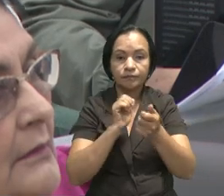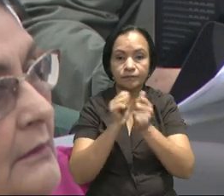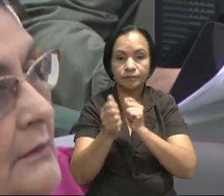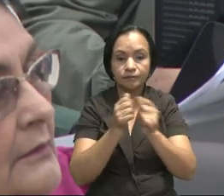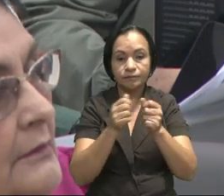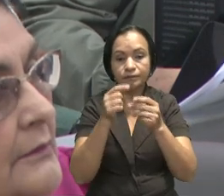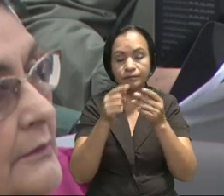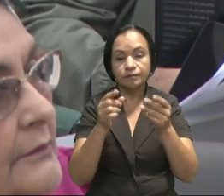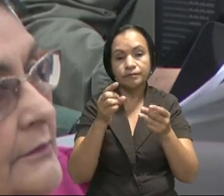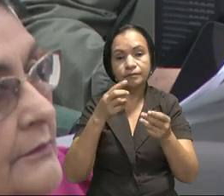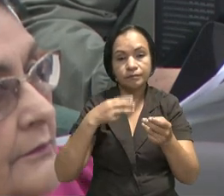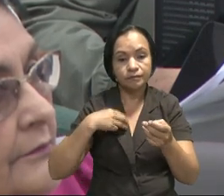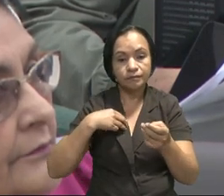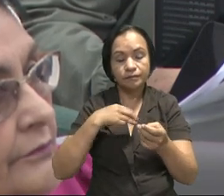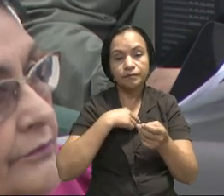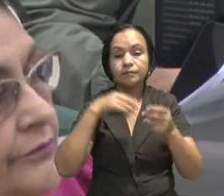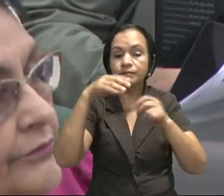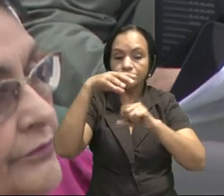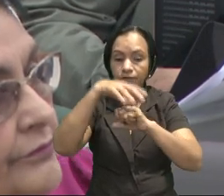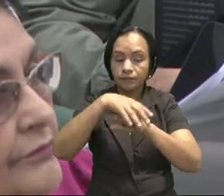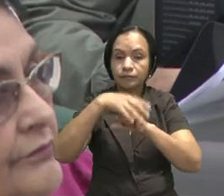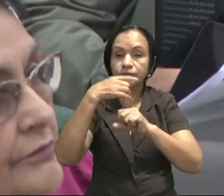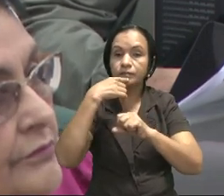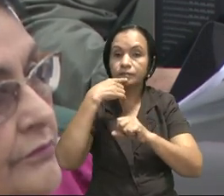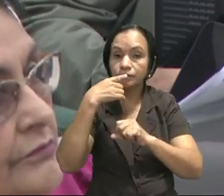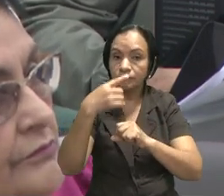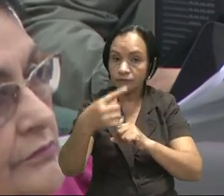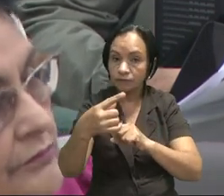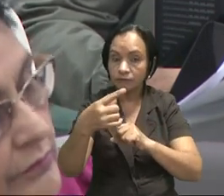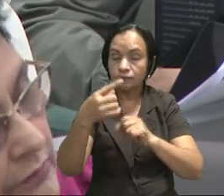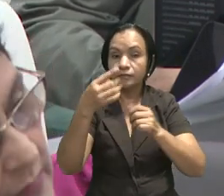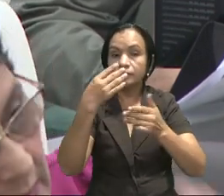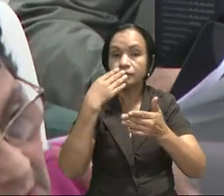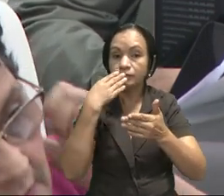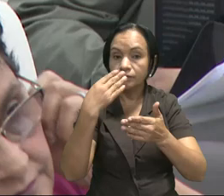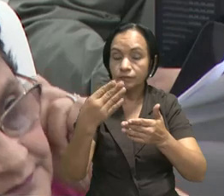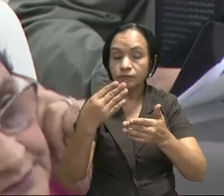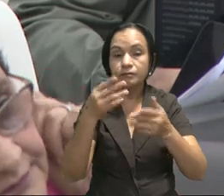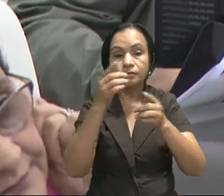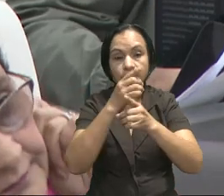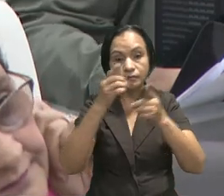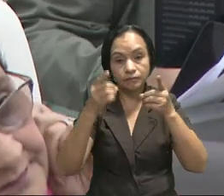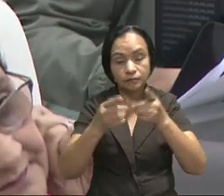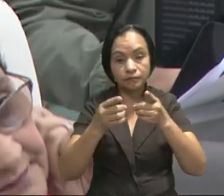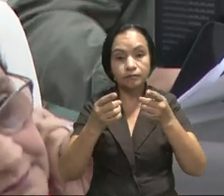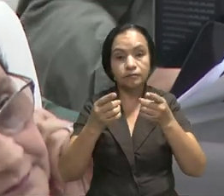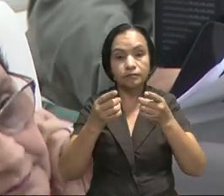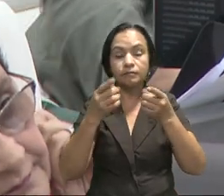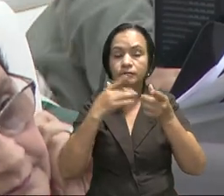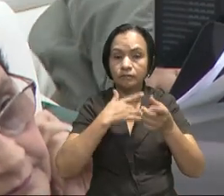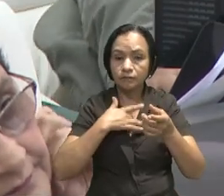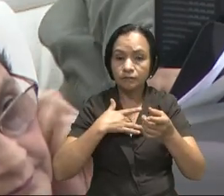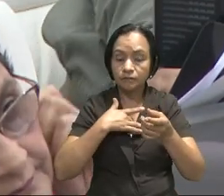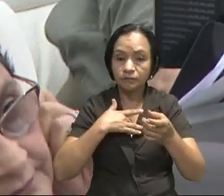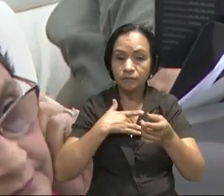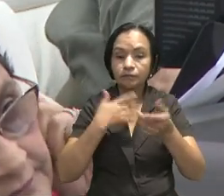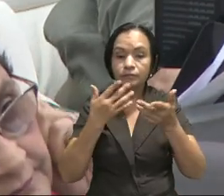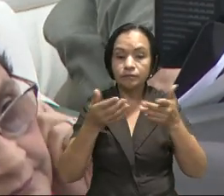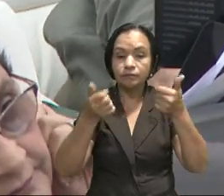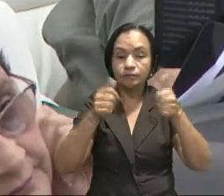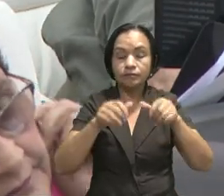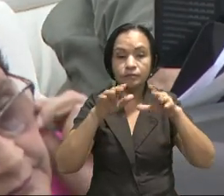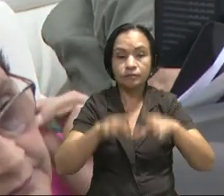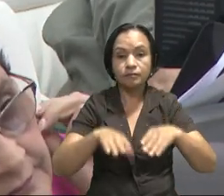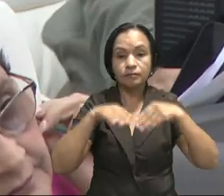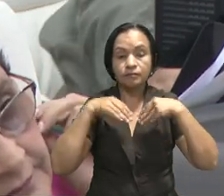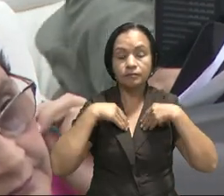deportista, los suscritos integrantes de esta comisión consideramos justo, merecido y necesario aprobar